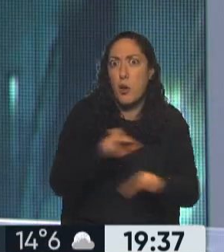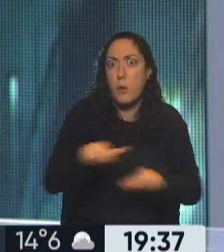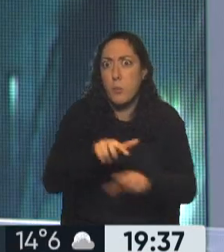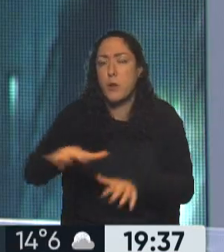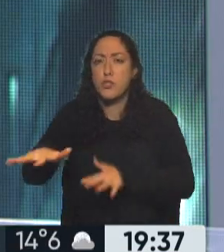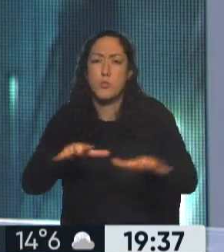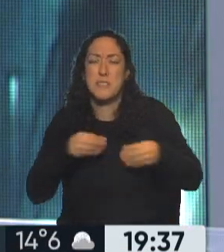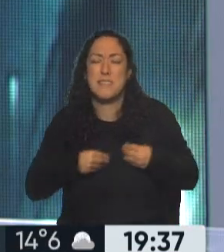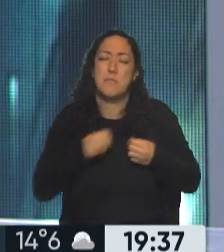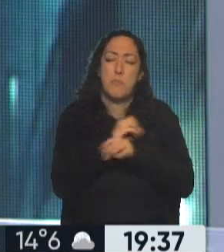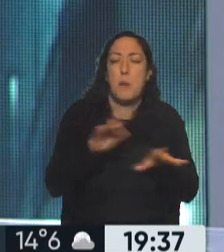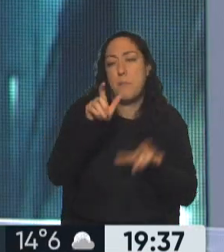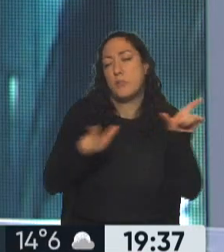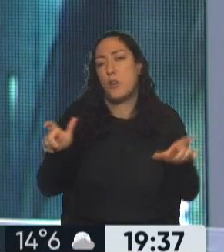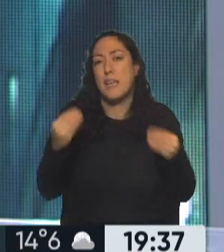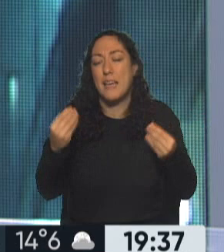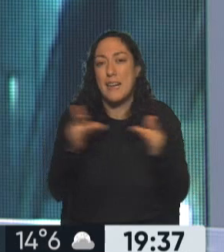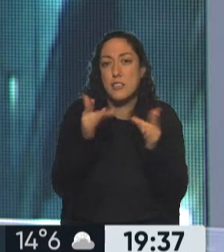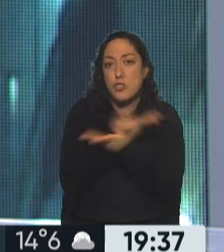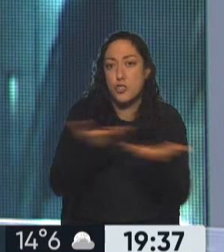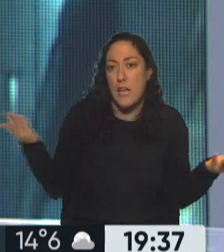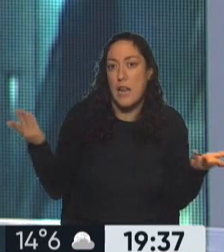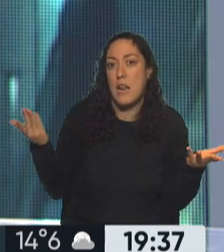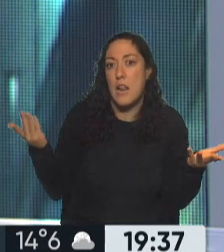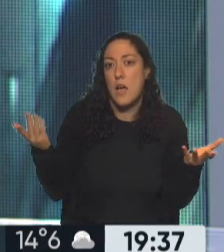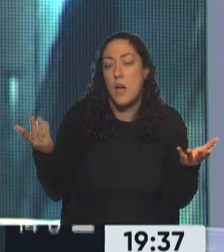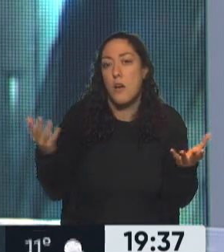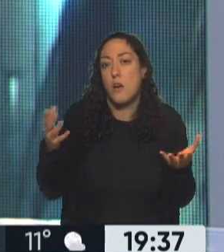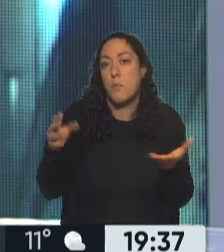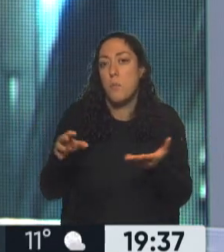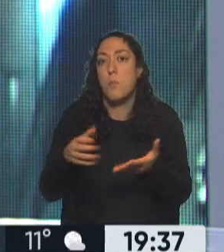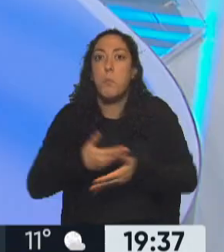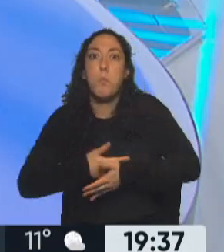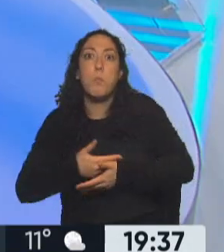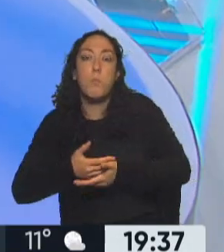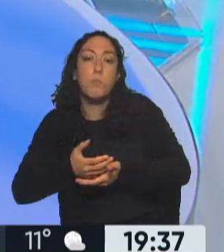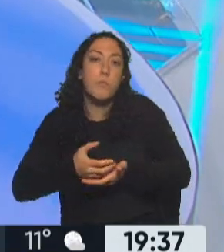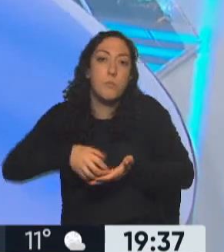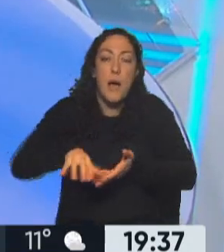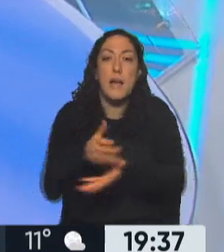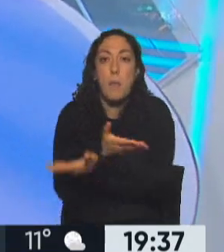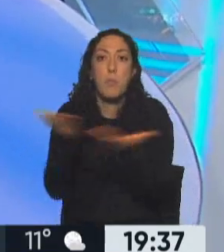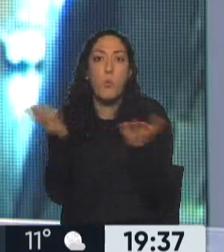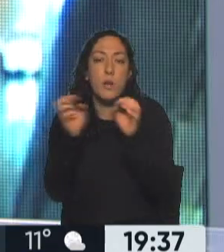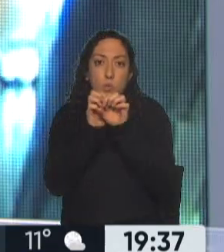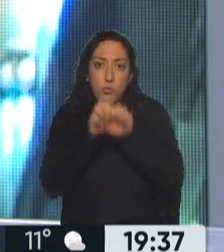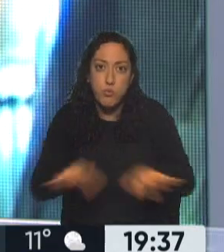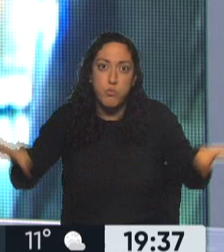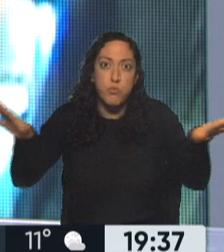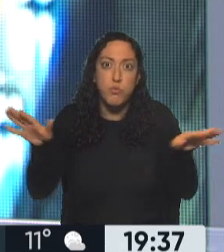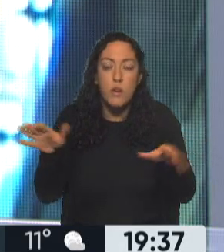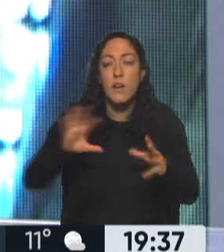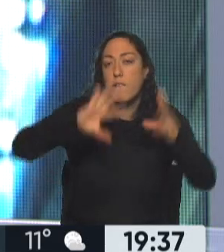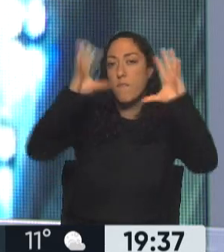coincide con la llegada de las redes sociales a la arena pública. Ahí digamos, está. ¿no? Que eso Ahí efectivamente cambia también el